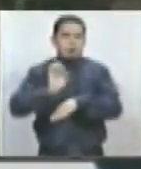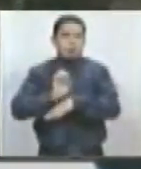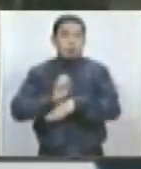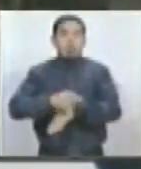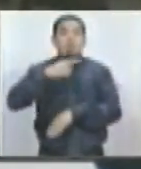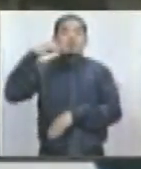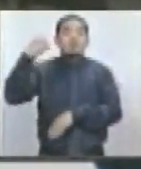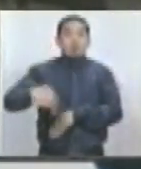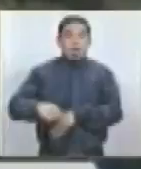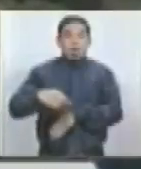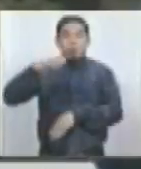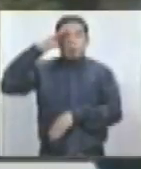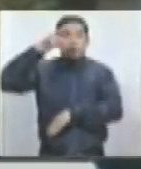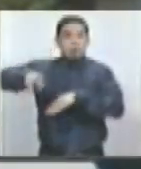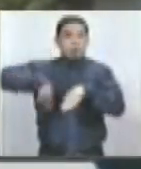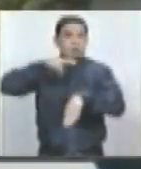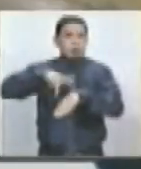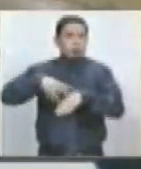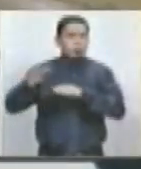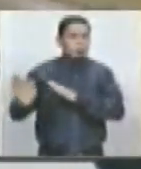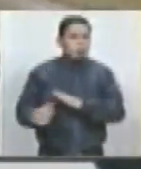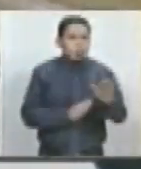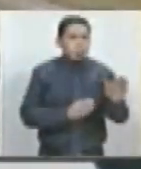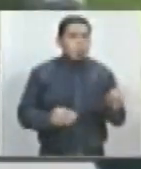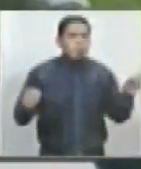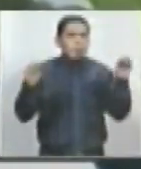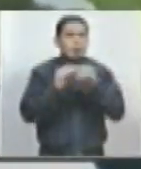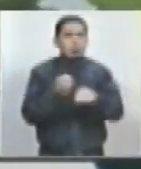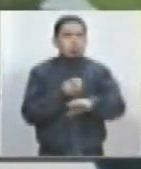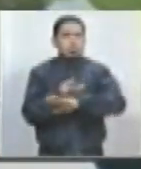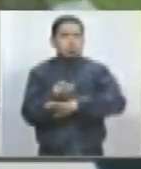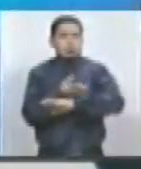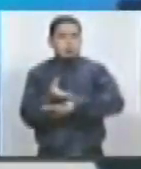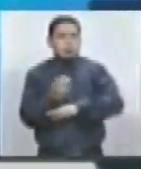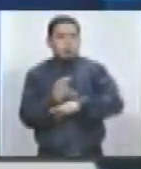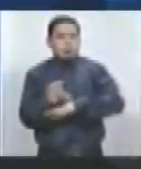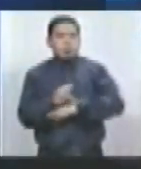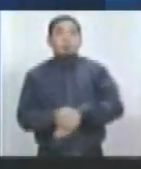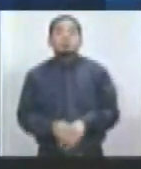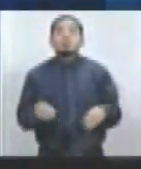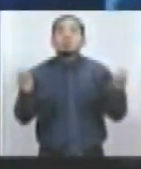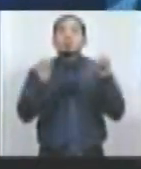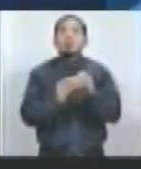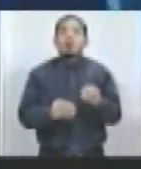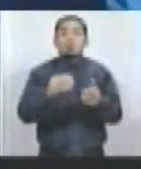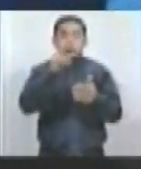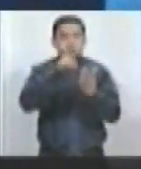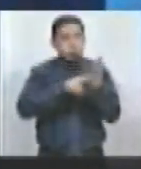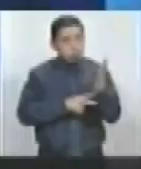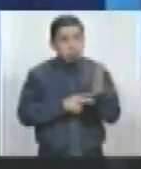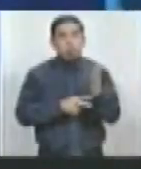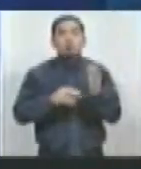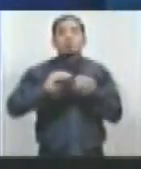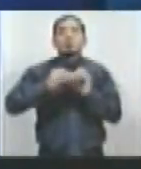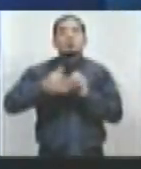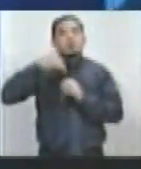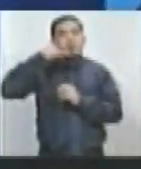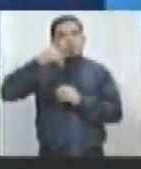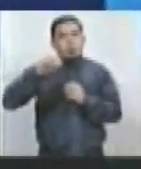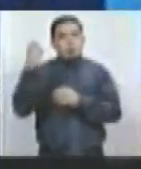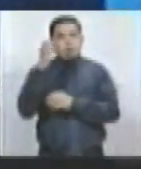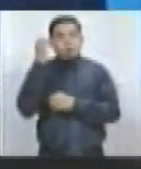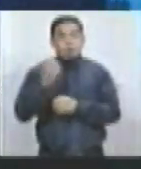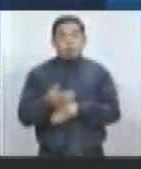la Policía Nacional ha realizado las siguientes recomendaciones: mantener un directorio de teléfonos de emergencia. Los